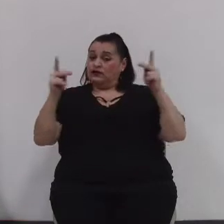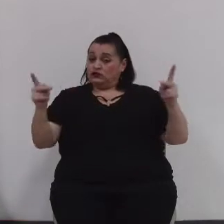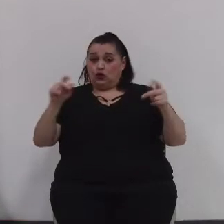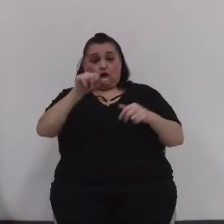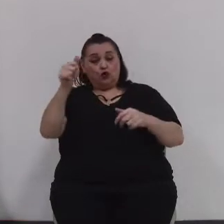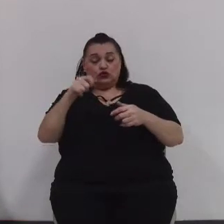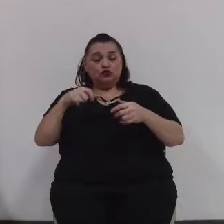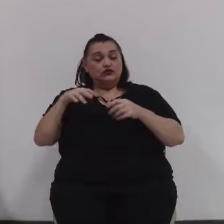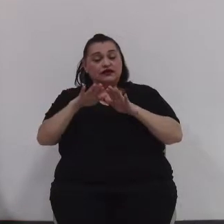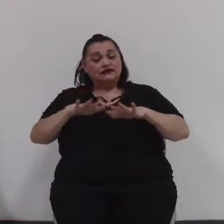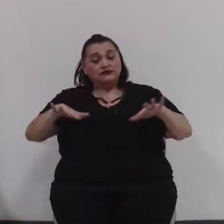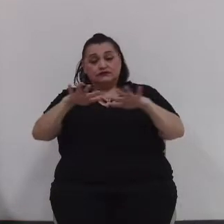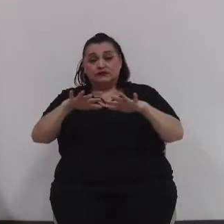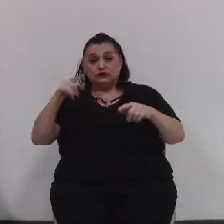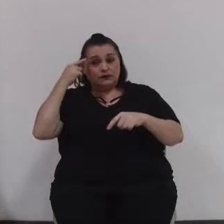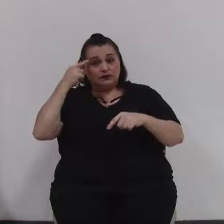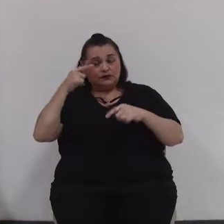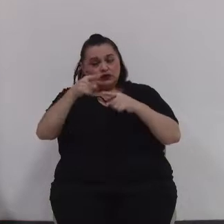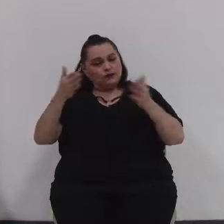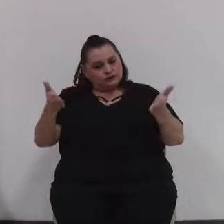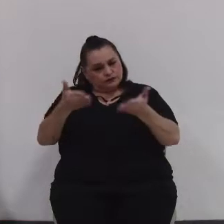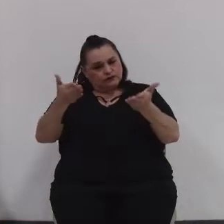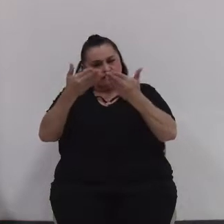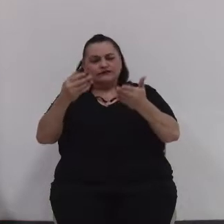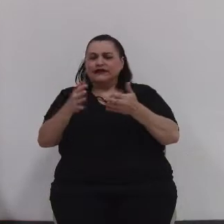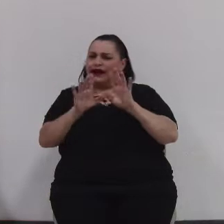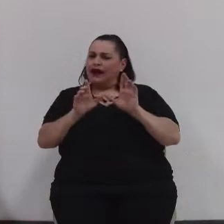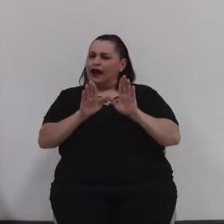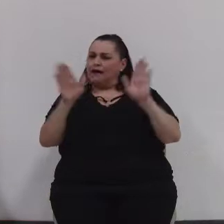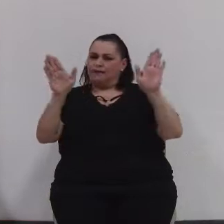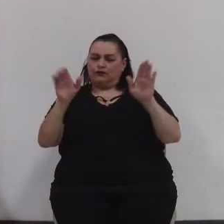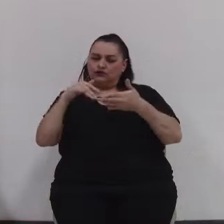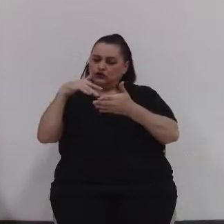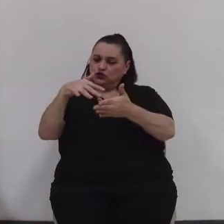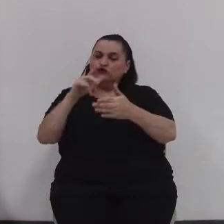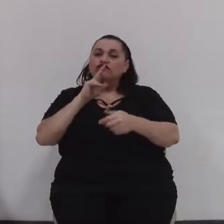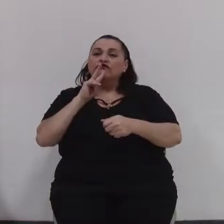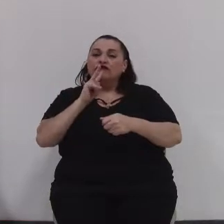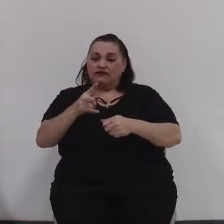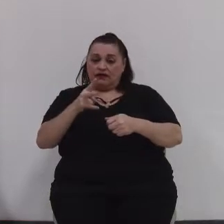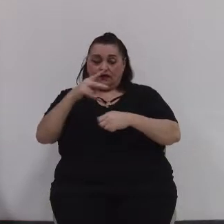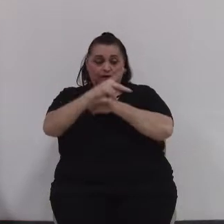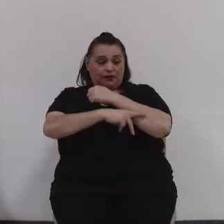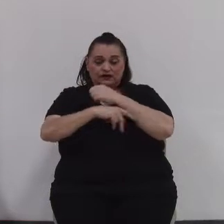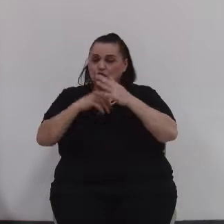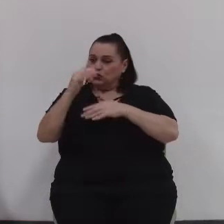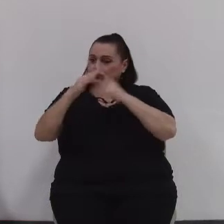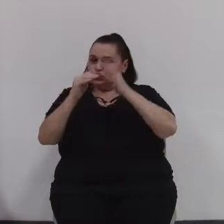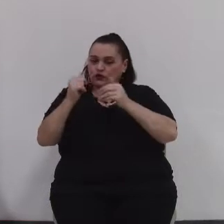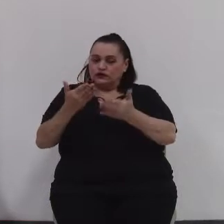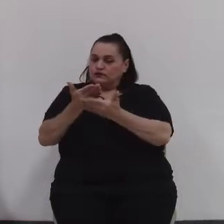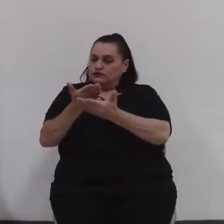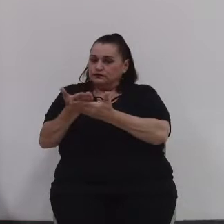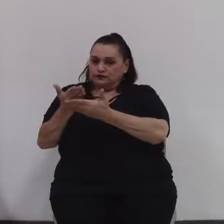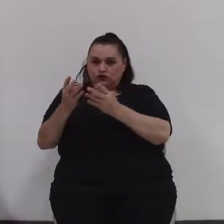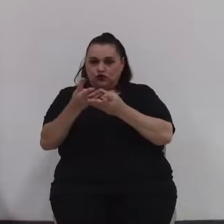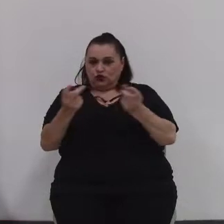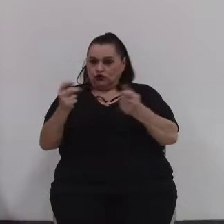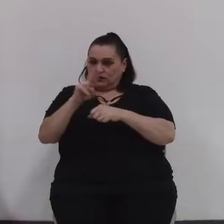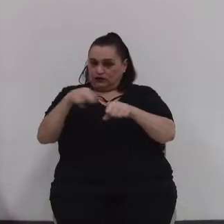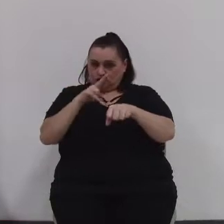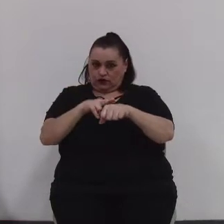de pensamiento ha impulsado amplios estudios sobre la realidad del país para promover la construcción de soluciones nacionales. A partir de